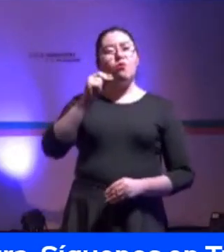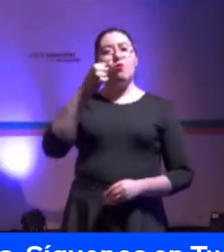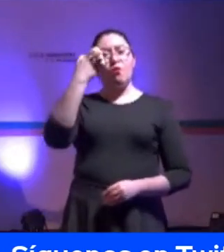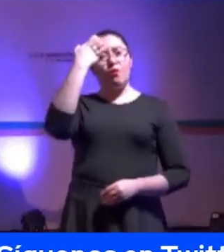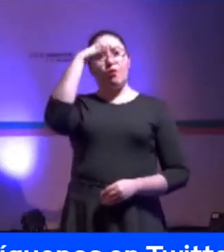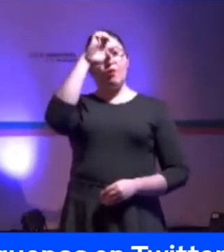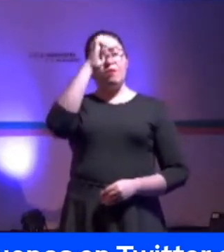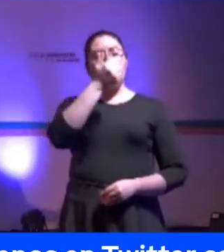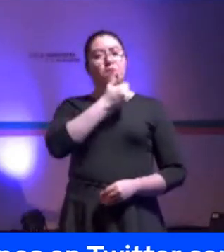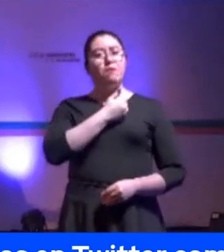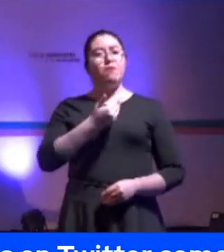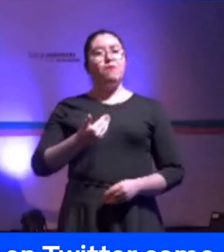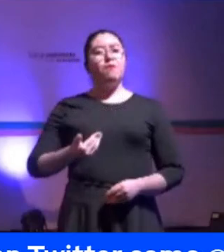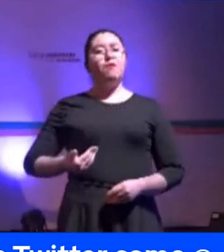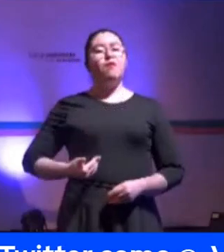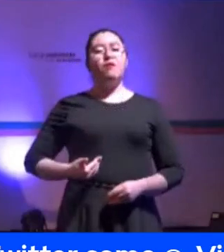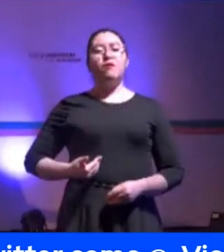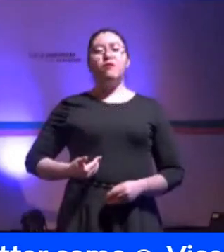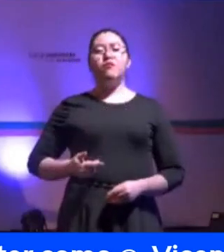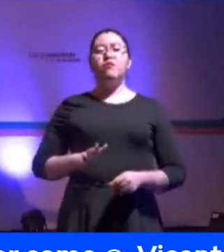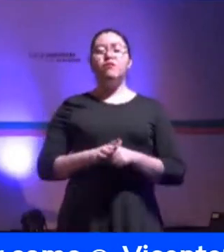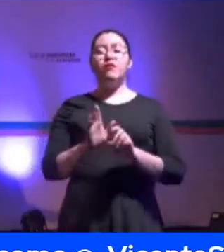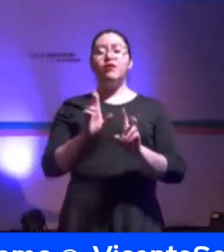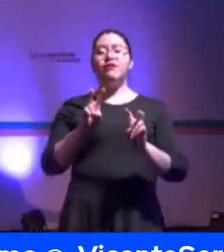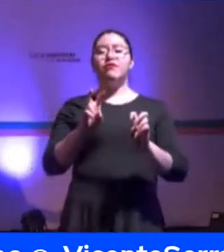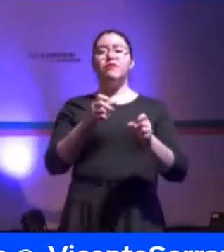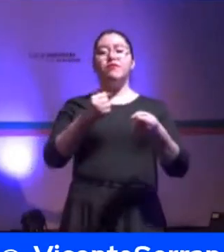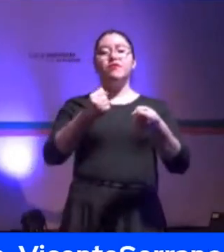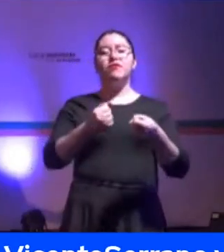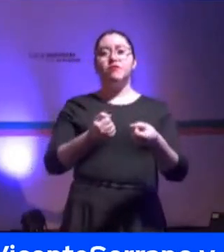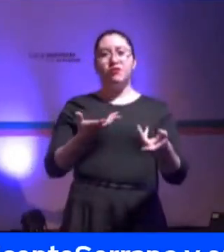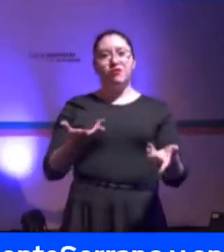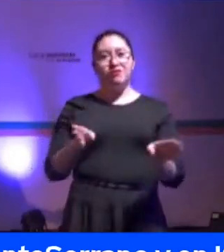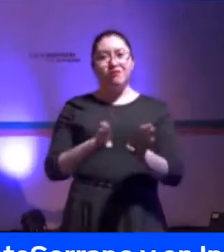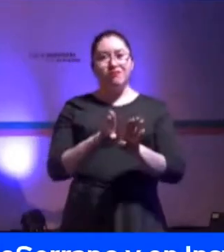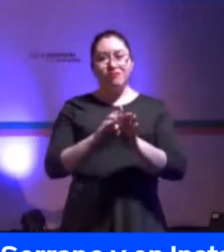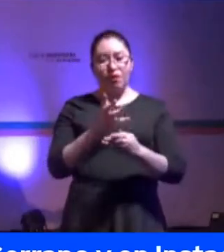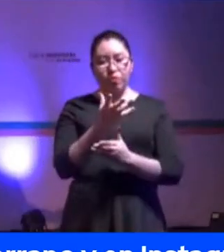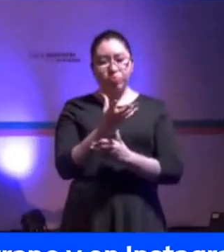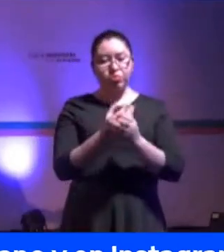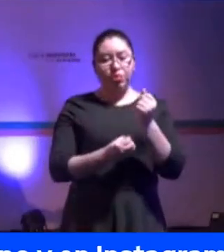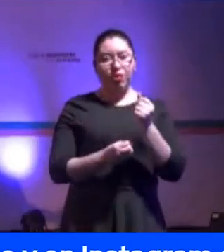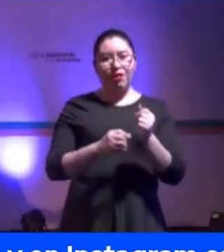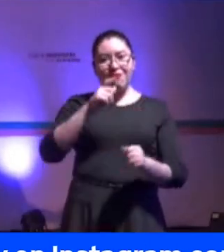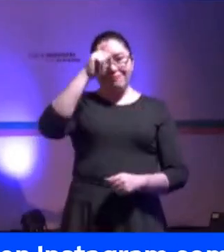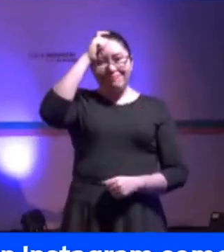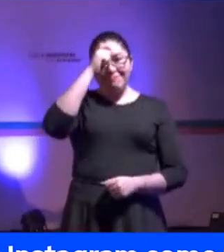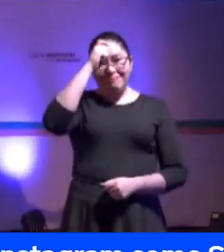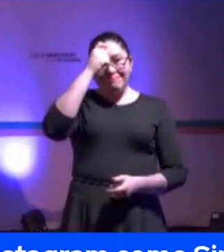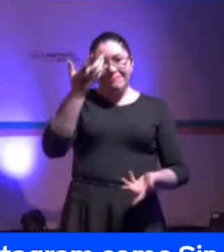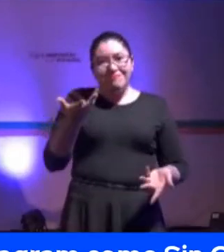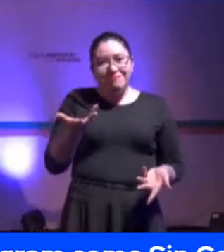al presidente de la República en materia de seguridad. ¡Se te escapó el Chapo!